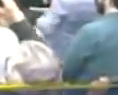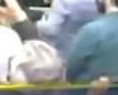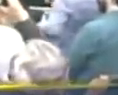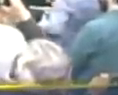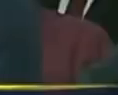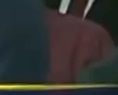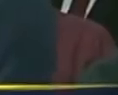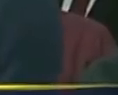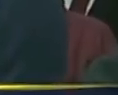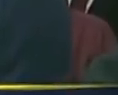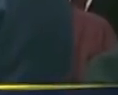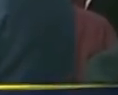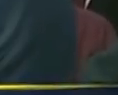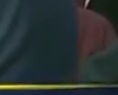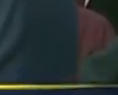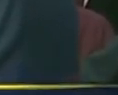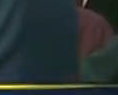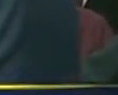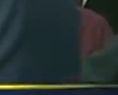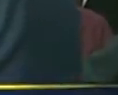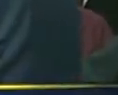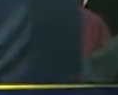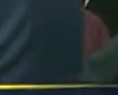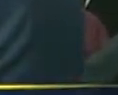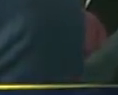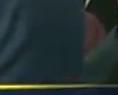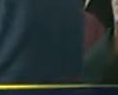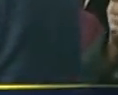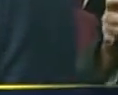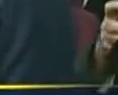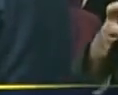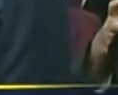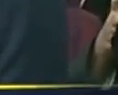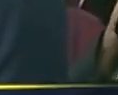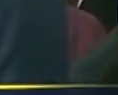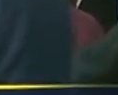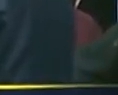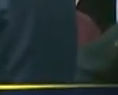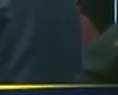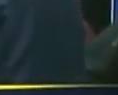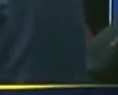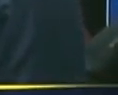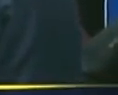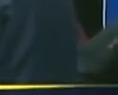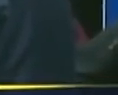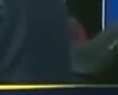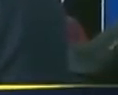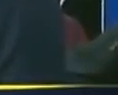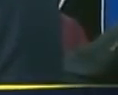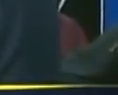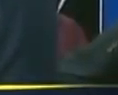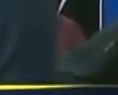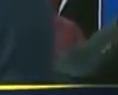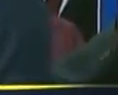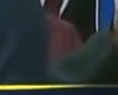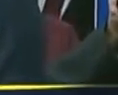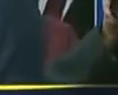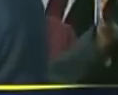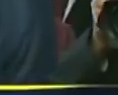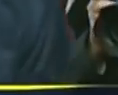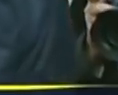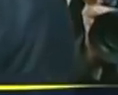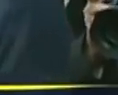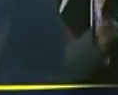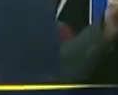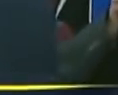dan cita hoy en el Salón Ayacucho del Palacio de Miraflores. Cumbre Internacional contra el Fascismo por